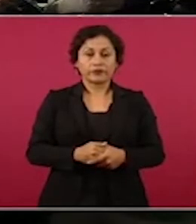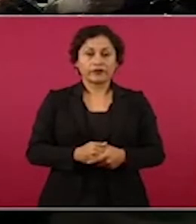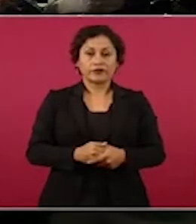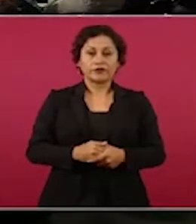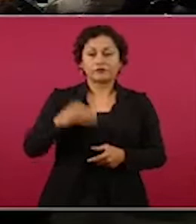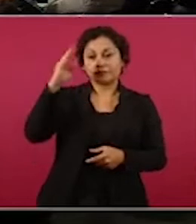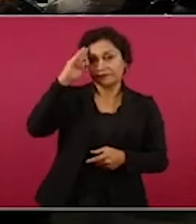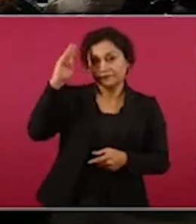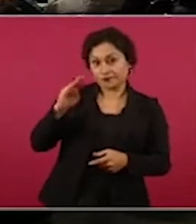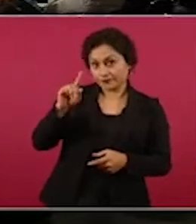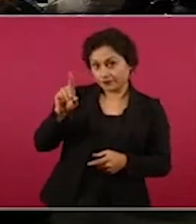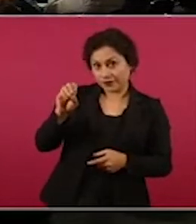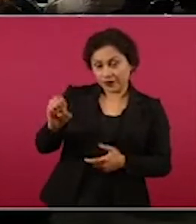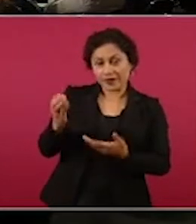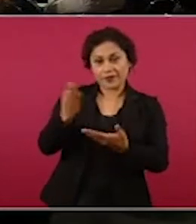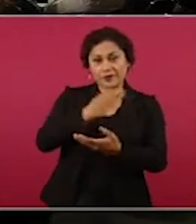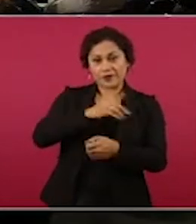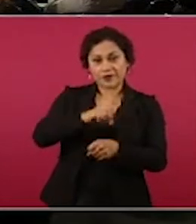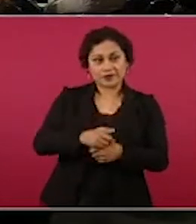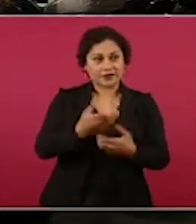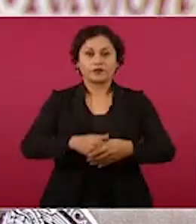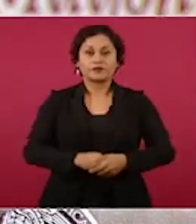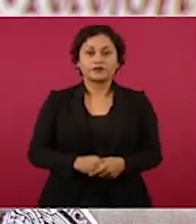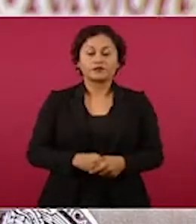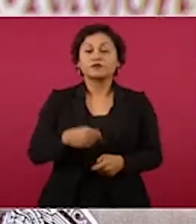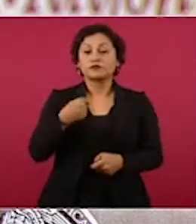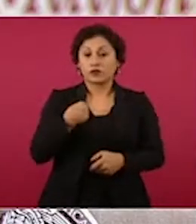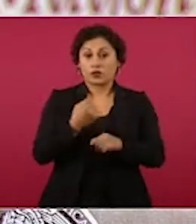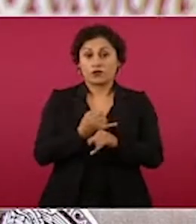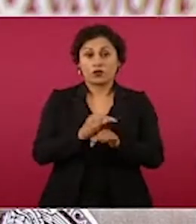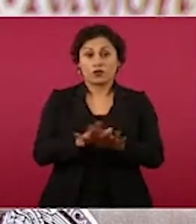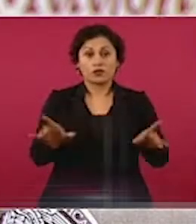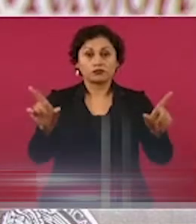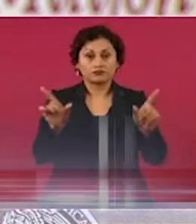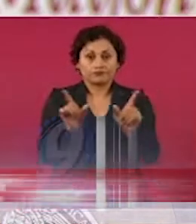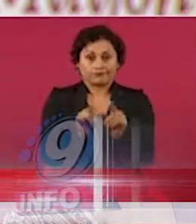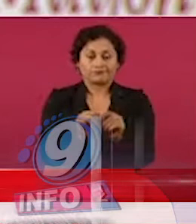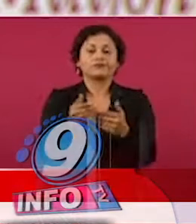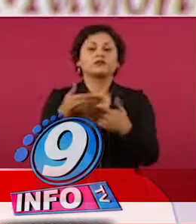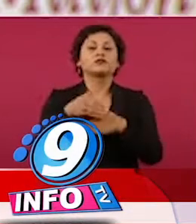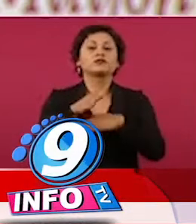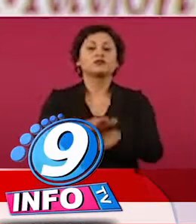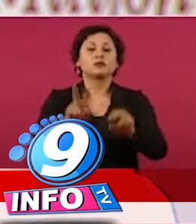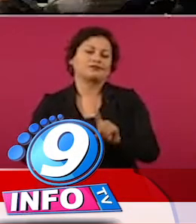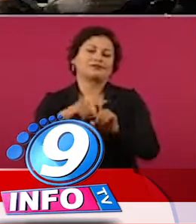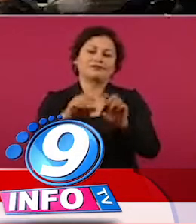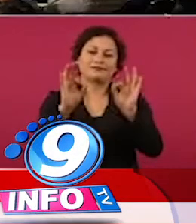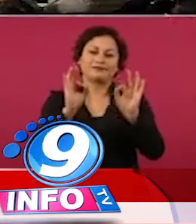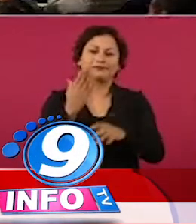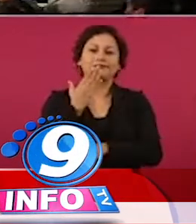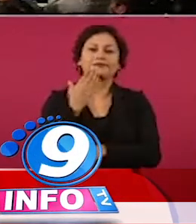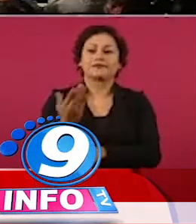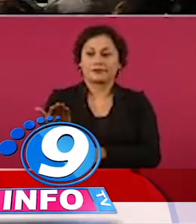en la conferencia de prensa matutina el subsecretario de prevención y promoción de la salud Hugo López gatell explicó que el territorio